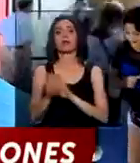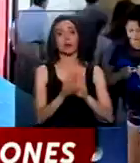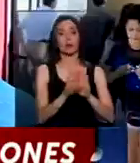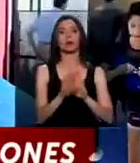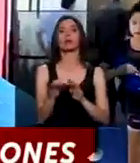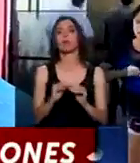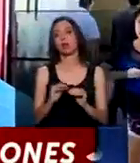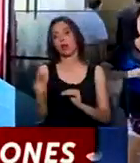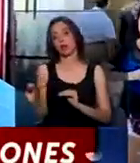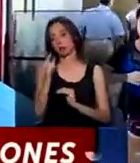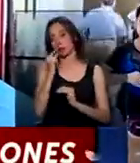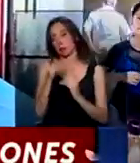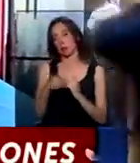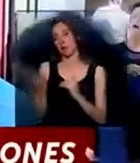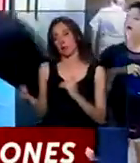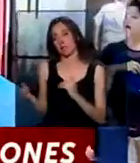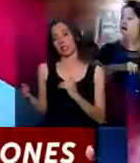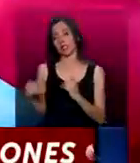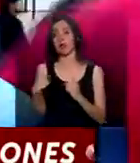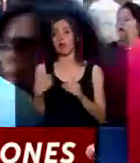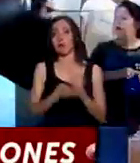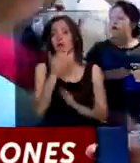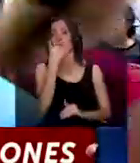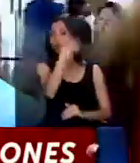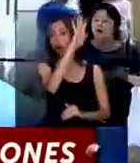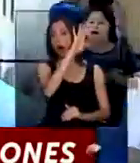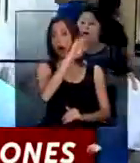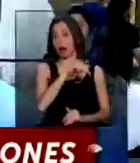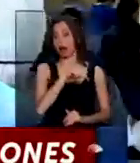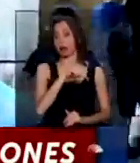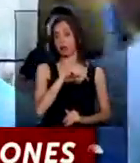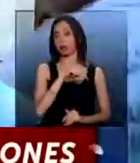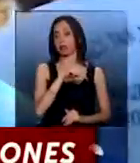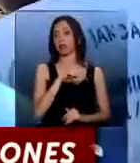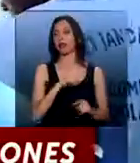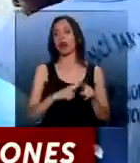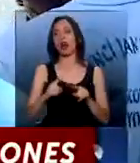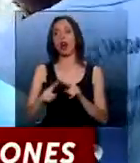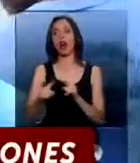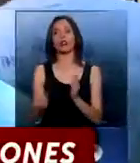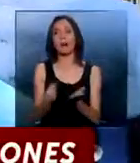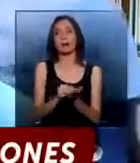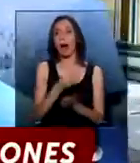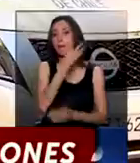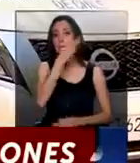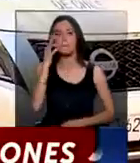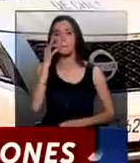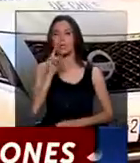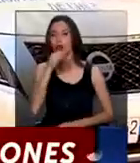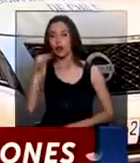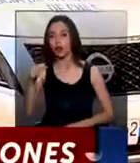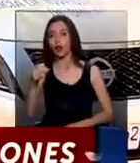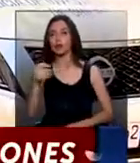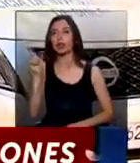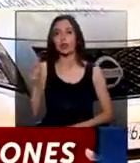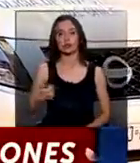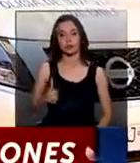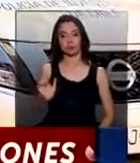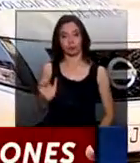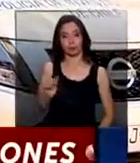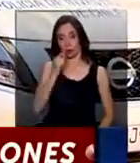dejo encargado al vecino, que estamos afuera, y otras medidas adicionales que no se pueden contar. El comisario Vázquez